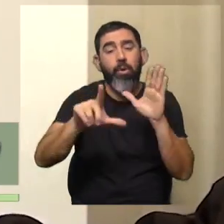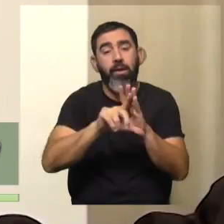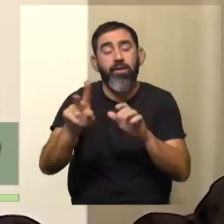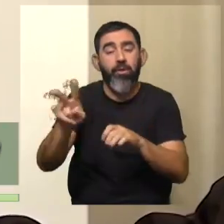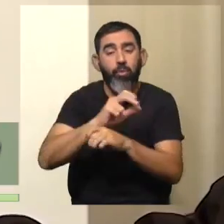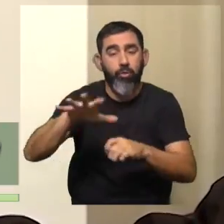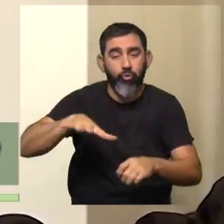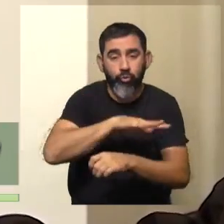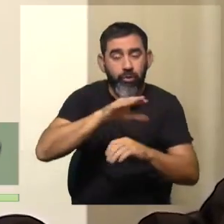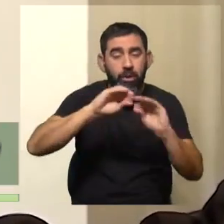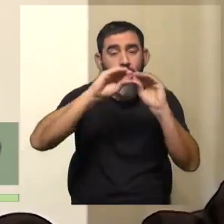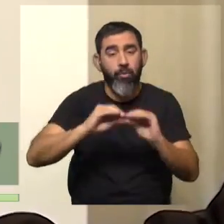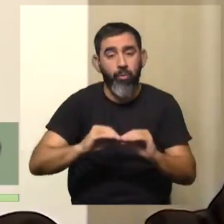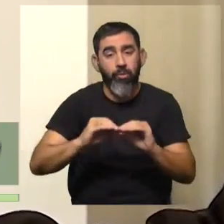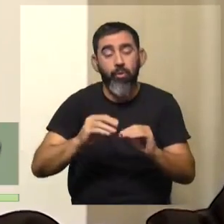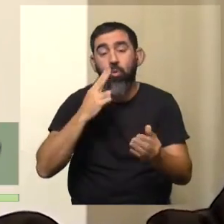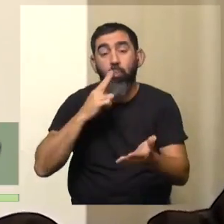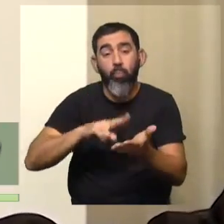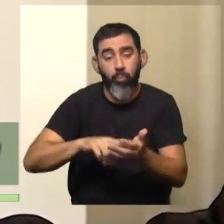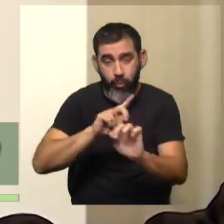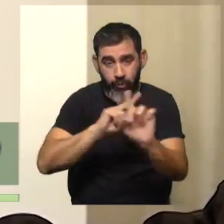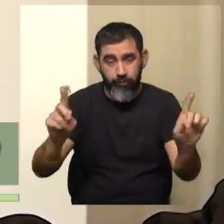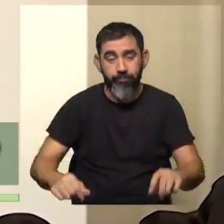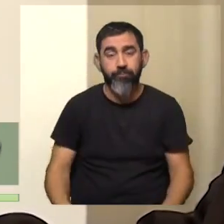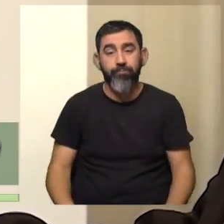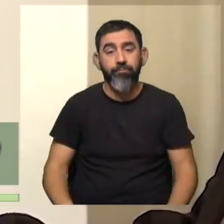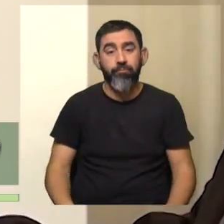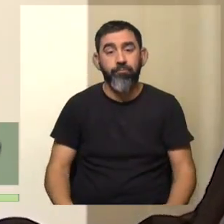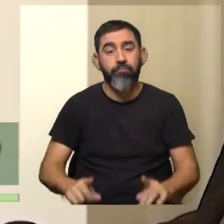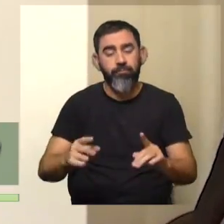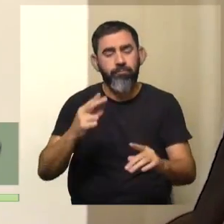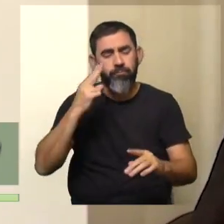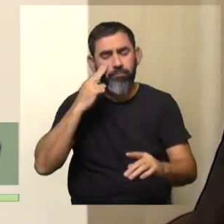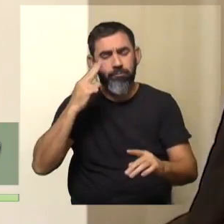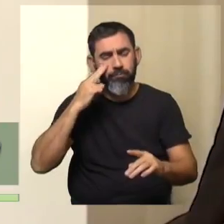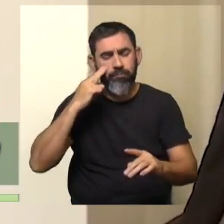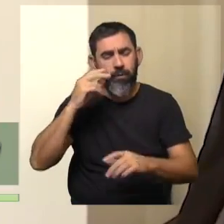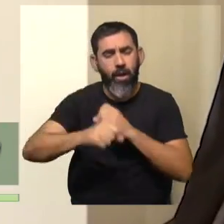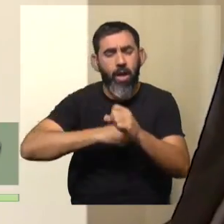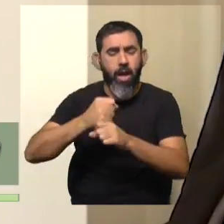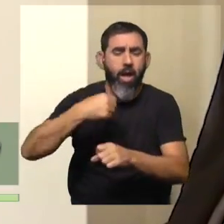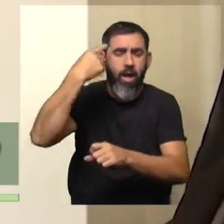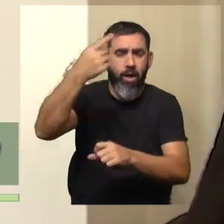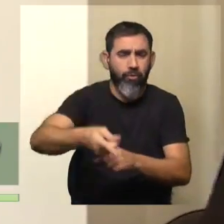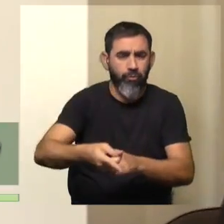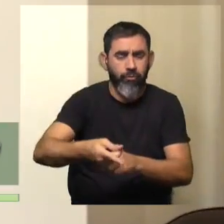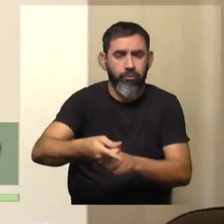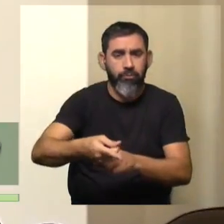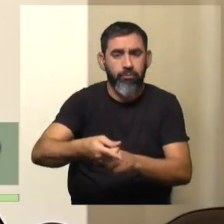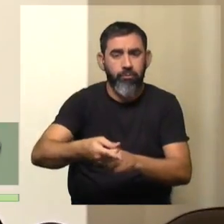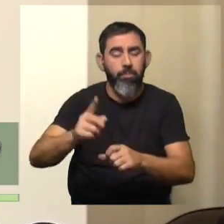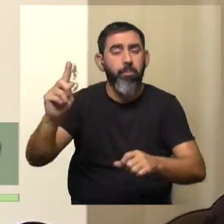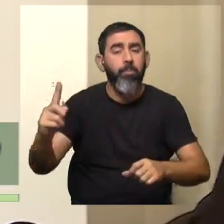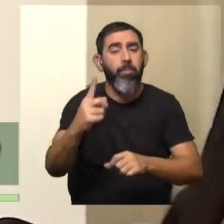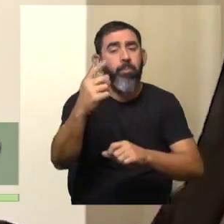social de presupuesto o impositivas y nos parece que además genera una distorsión de lo que va a ser el año próximo en donde lo